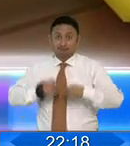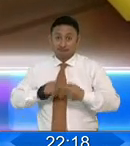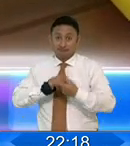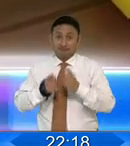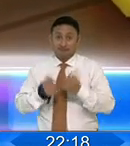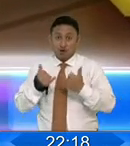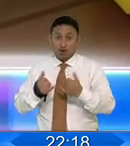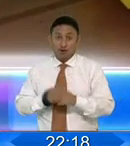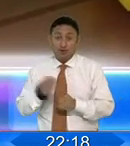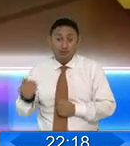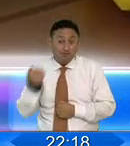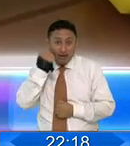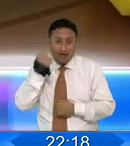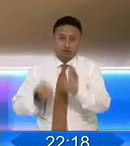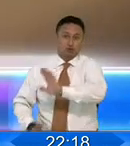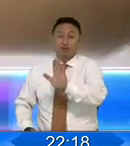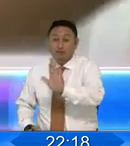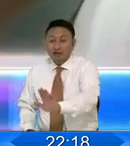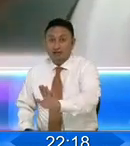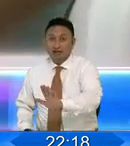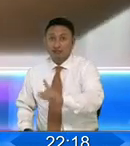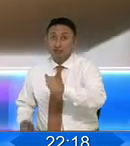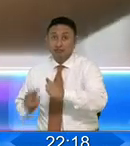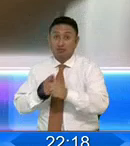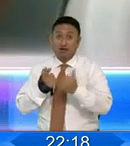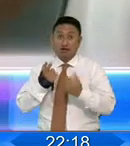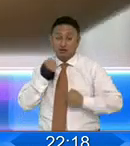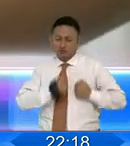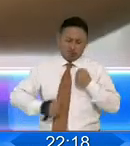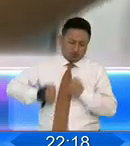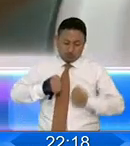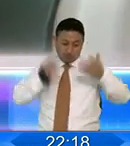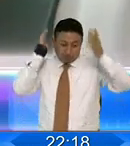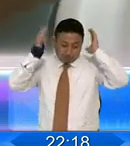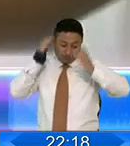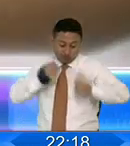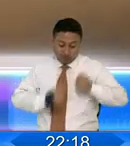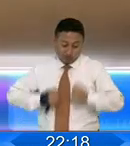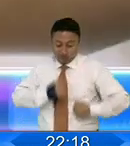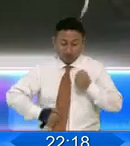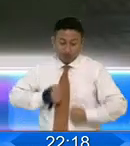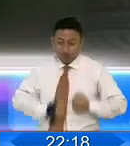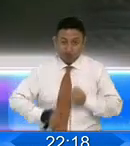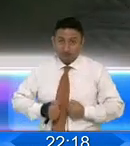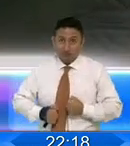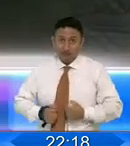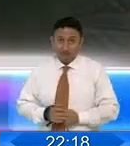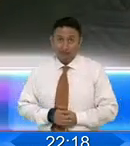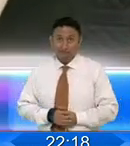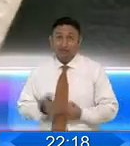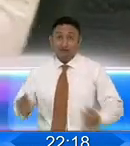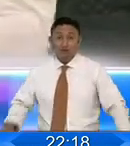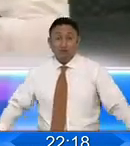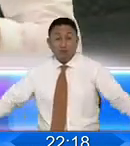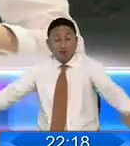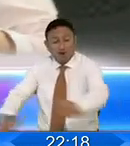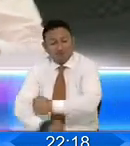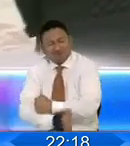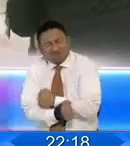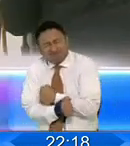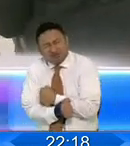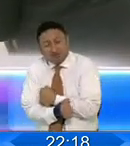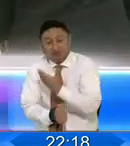con un beso en la mejilla. Ducharse para eliminar alguna bacteria ha suplantado a ese abrazo que muchos